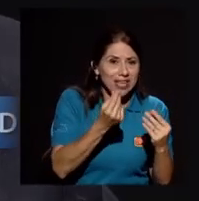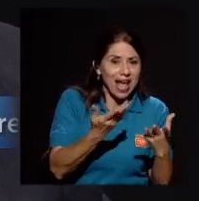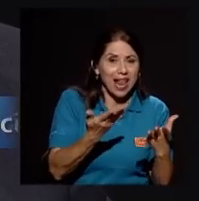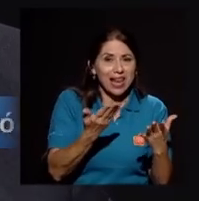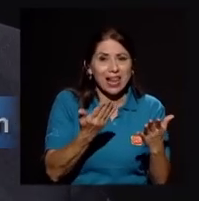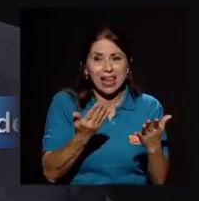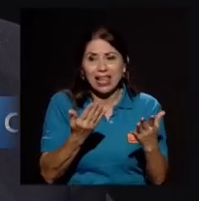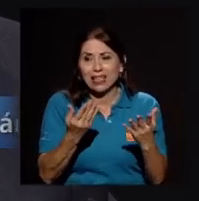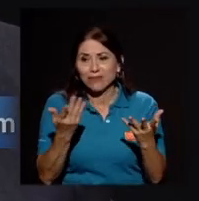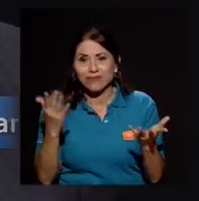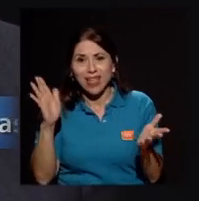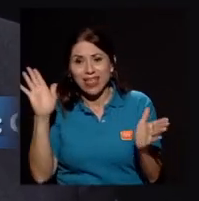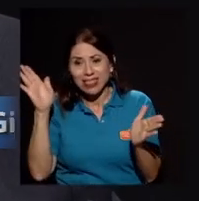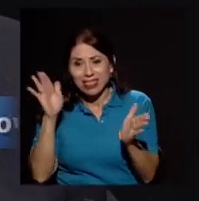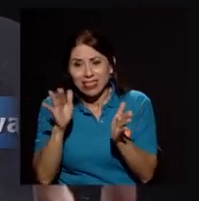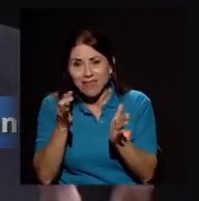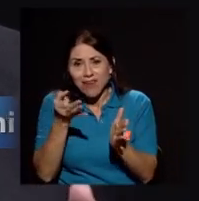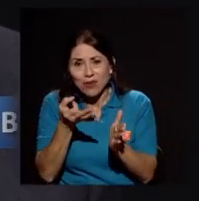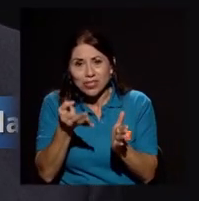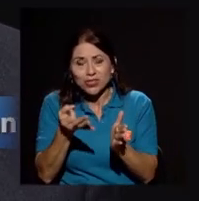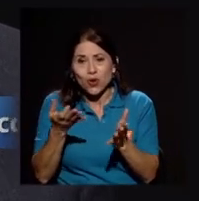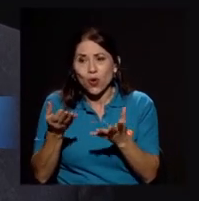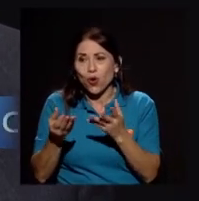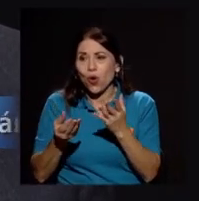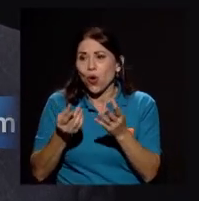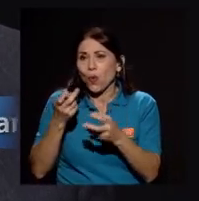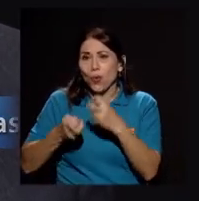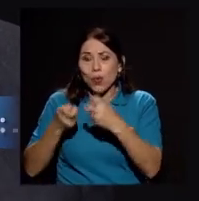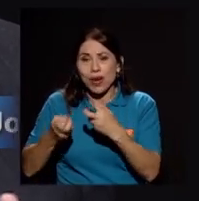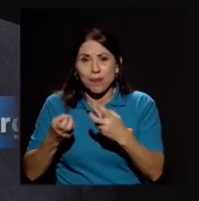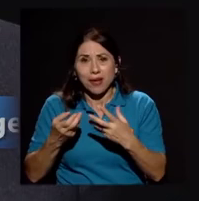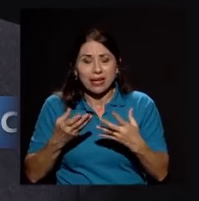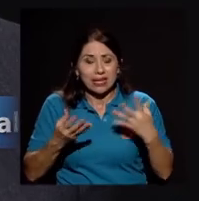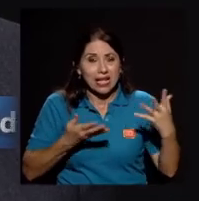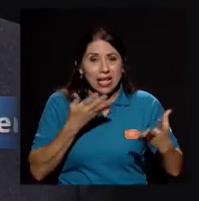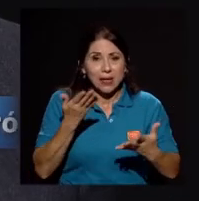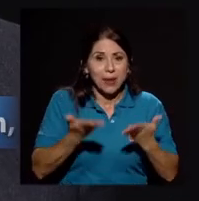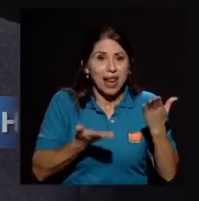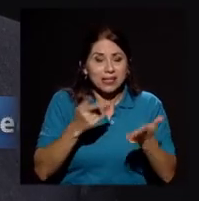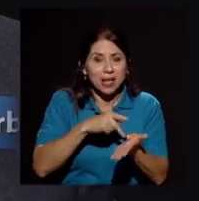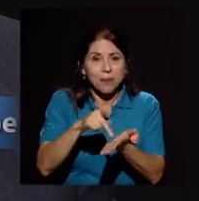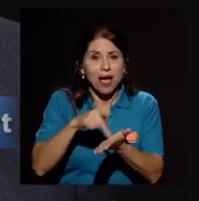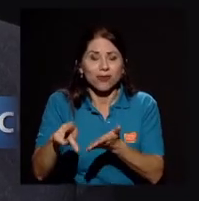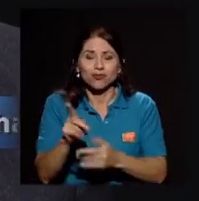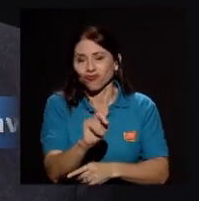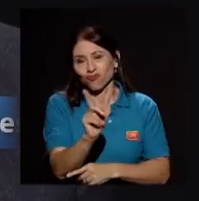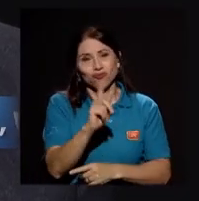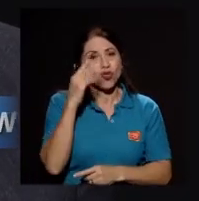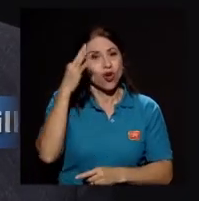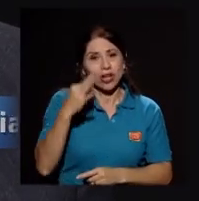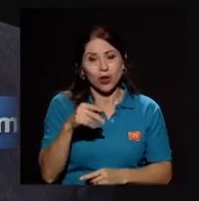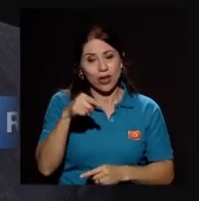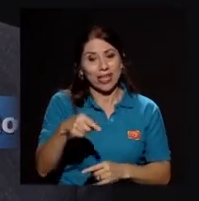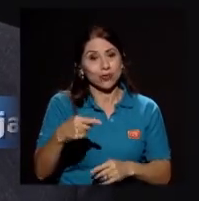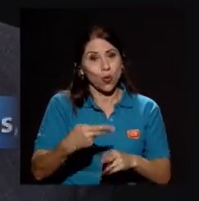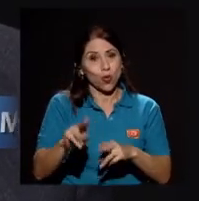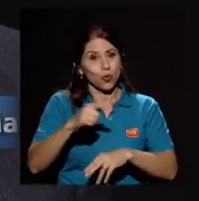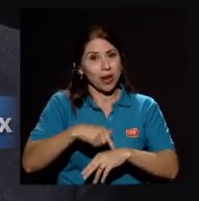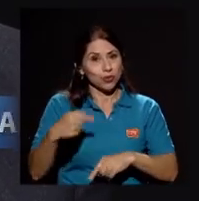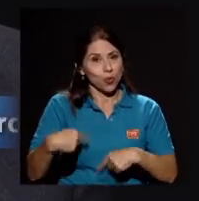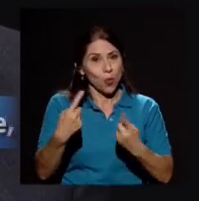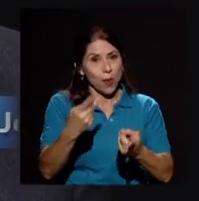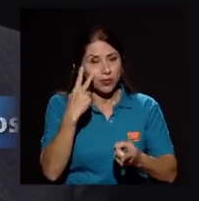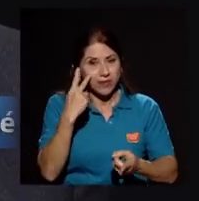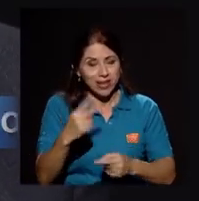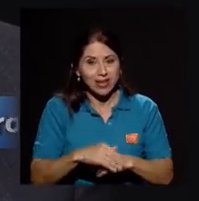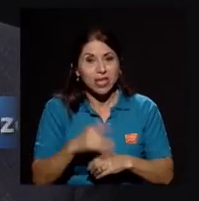problema de balanza de pagos yo creo que no vamos a ver eso en el corto plazo a mí me da la sensación que el principal problema que vamos a ver derivado